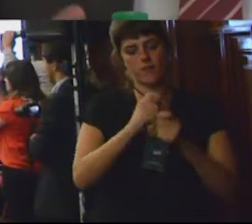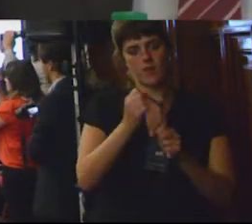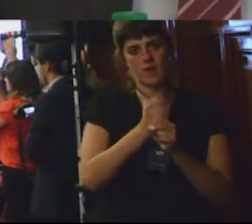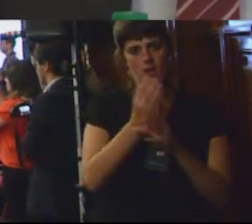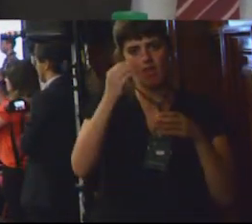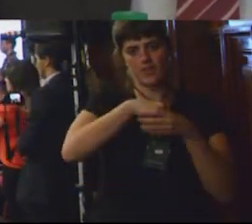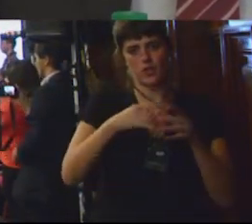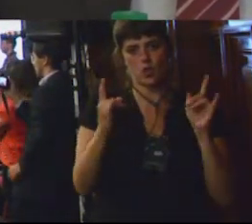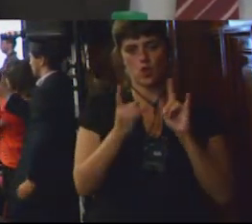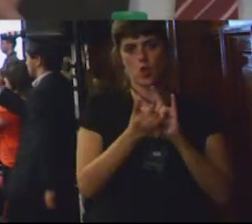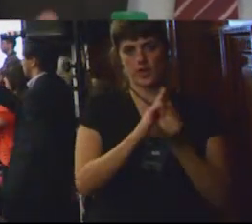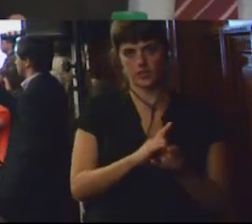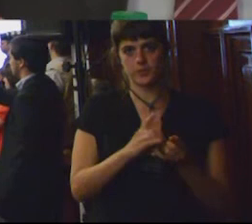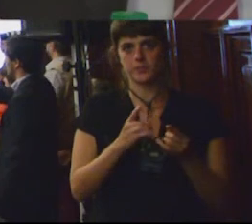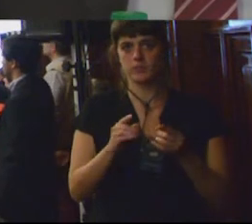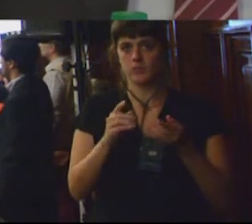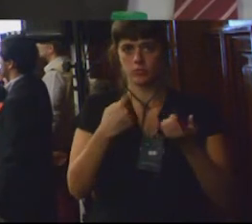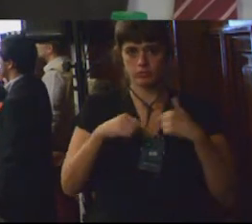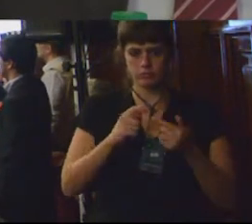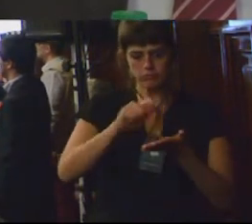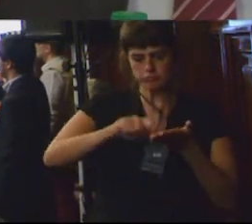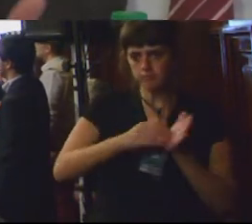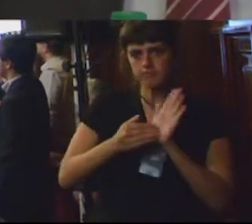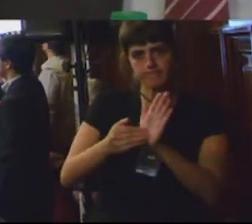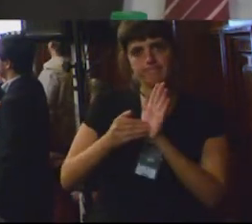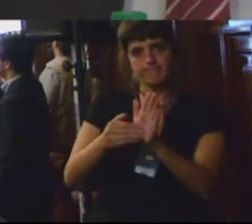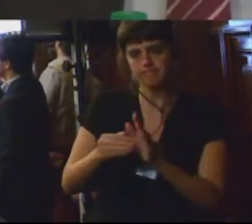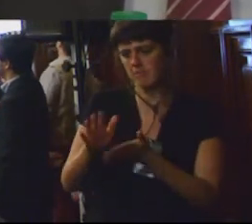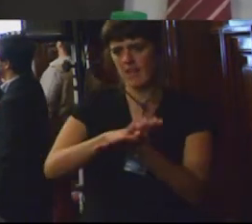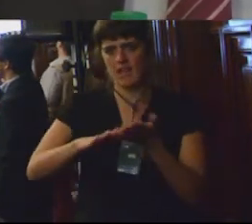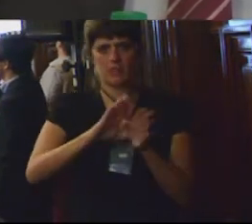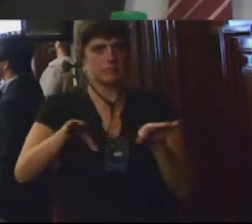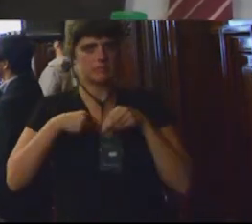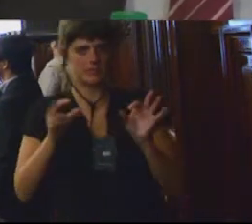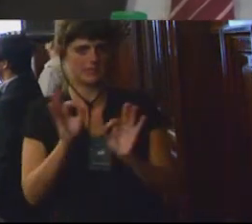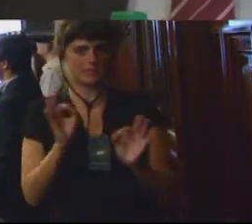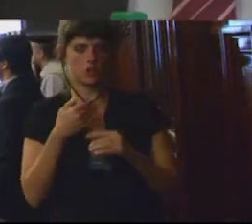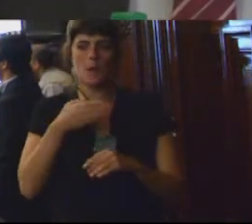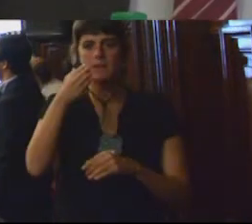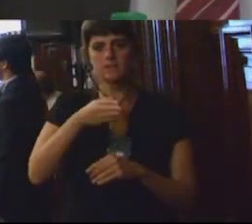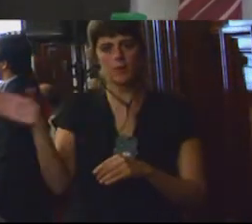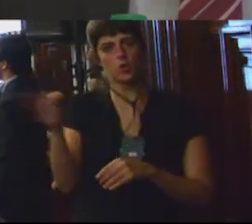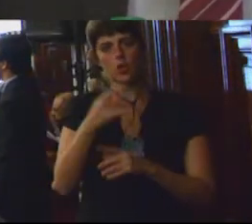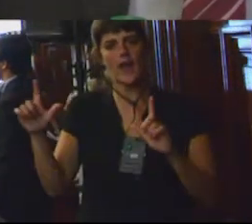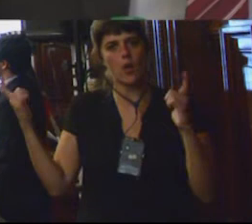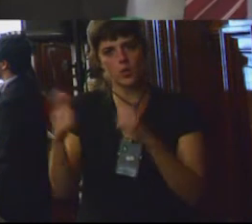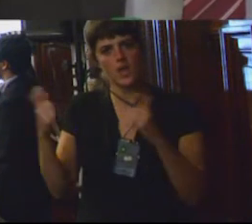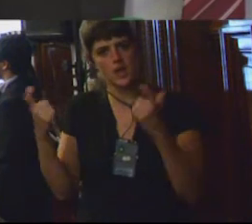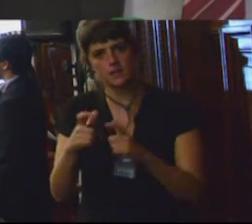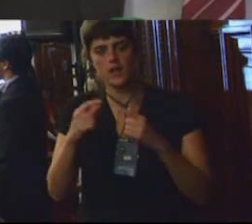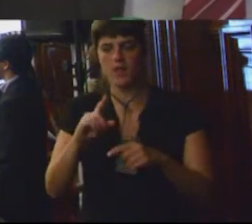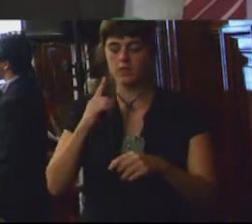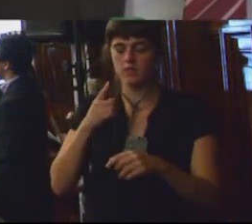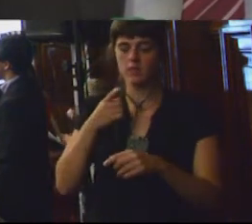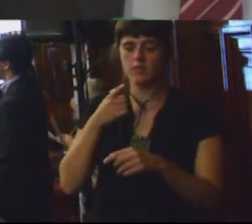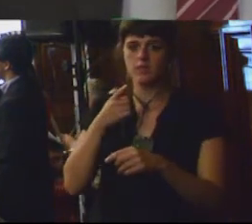Ninguna de las enmiendas fue acatada. Ninguna. Participamos en todas las audiencias, defendimos nuestro punto, nosotros auditores, que